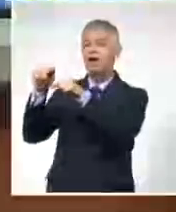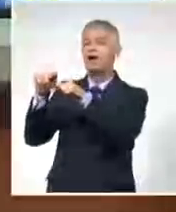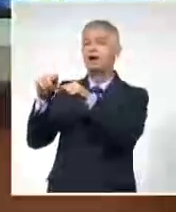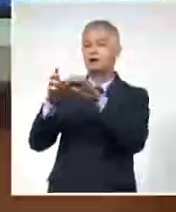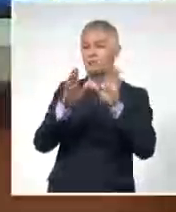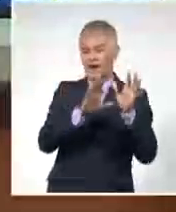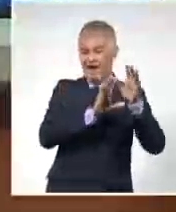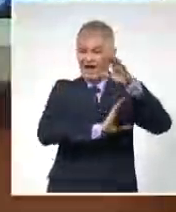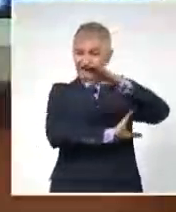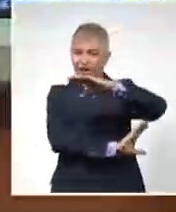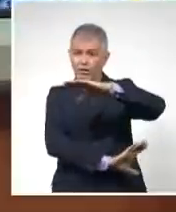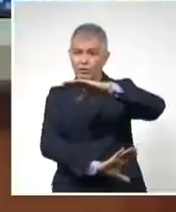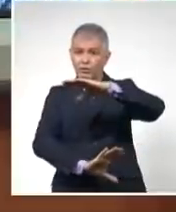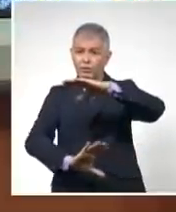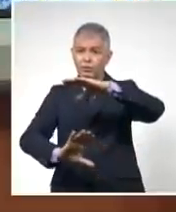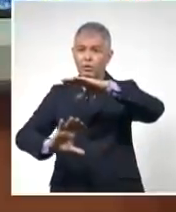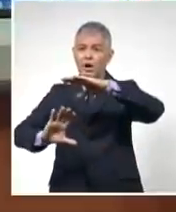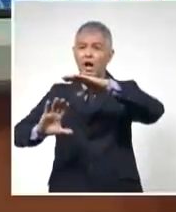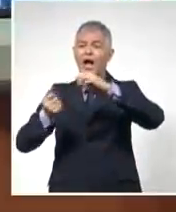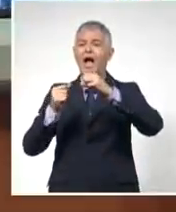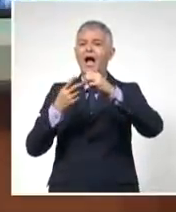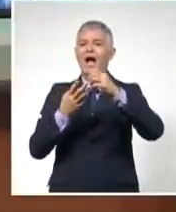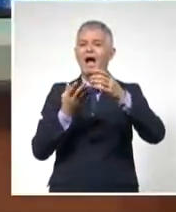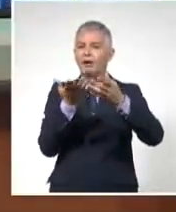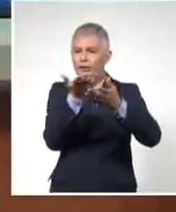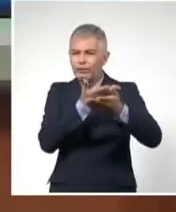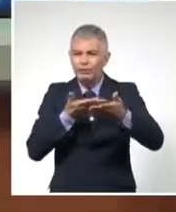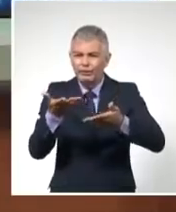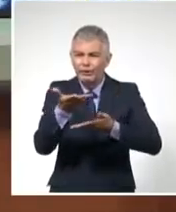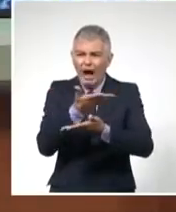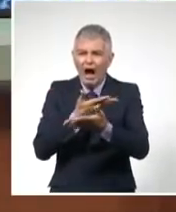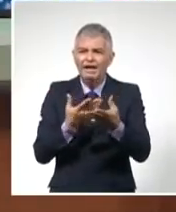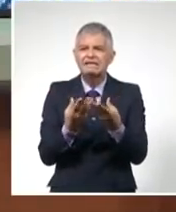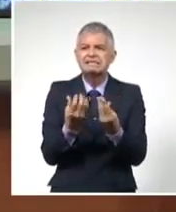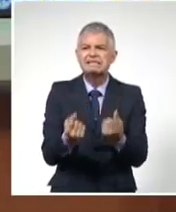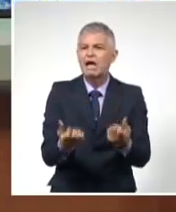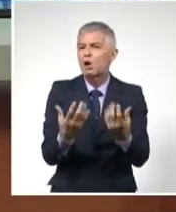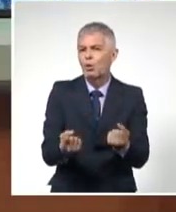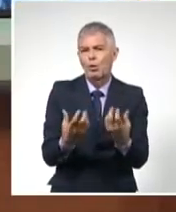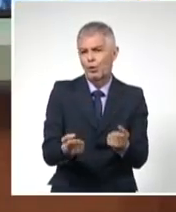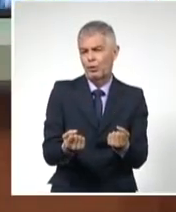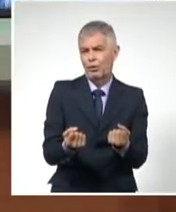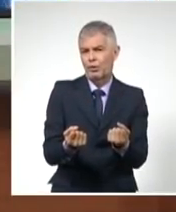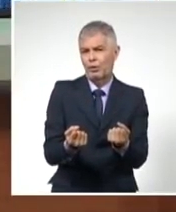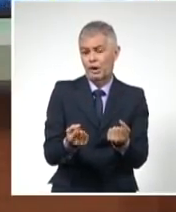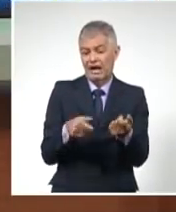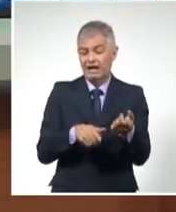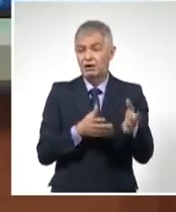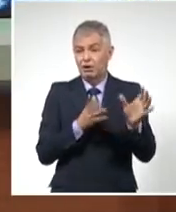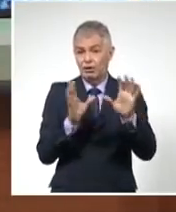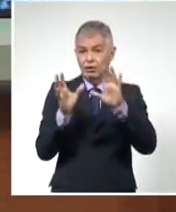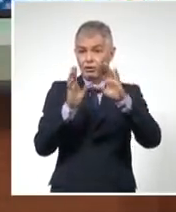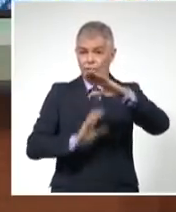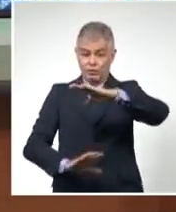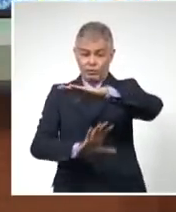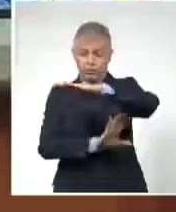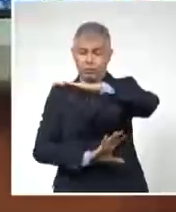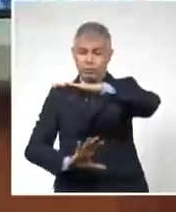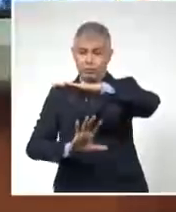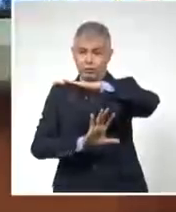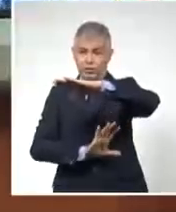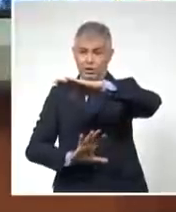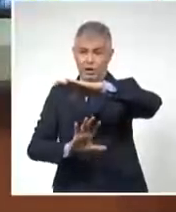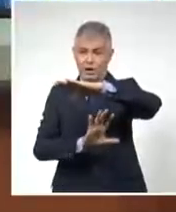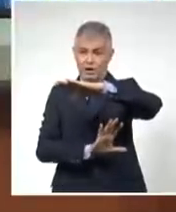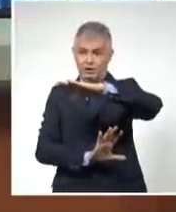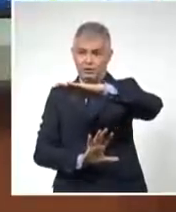estado entrando aquí. Este aire seco es el que ha posibilitado que las bandas de lluvia hayan subido más